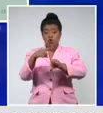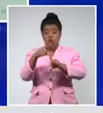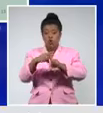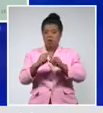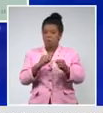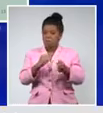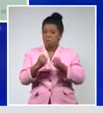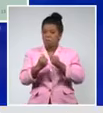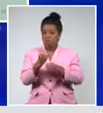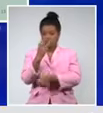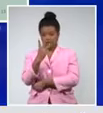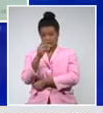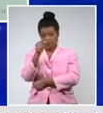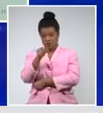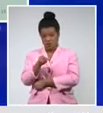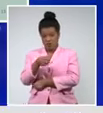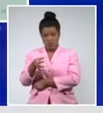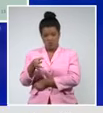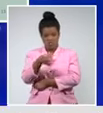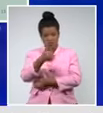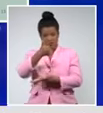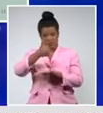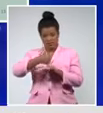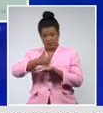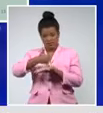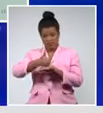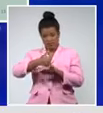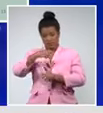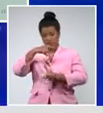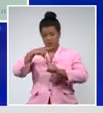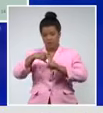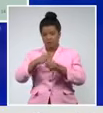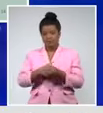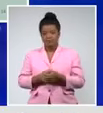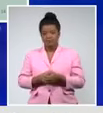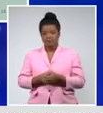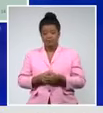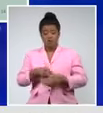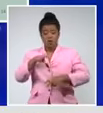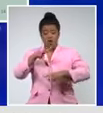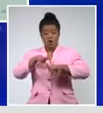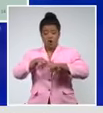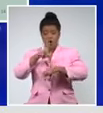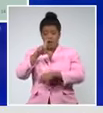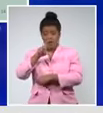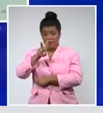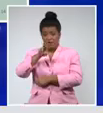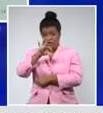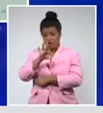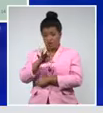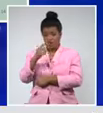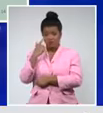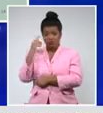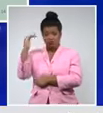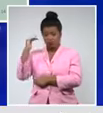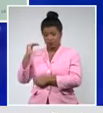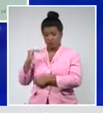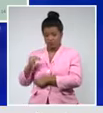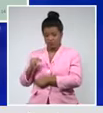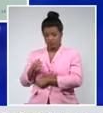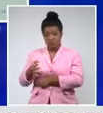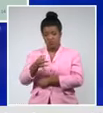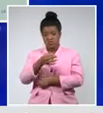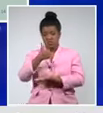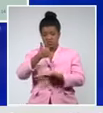casos autóctonos del municipio Cabecera. Holguín 28 casos autóctonos, del municipio Holguín